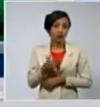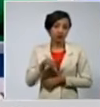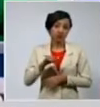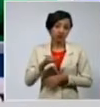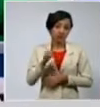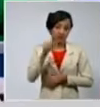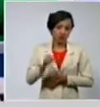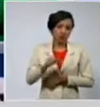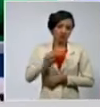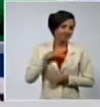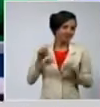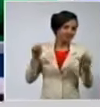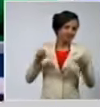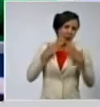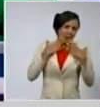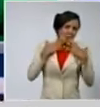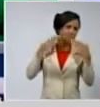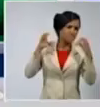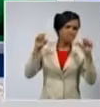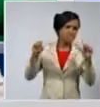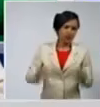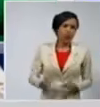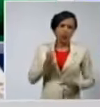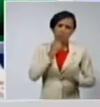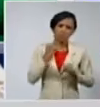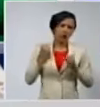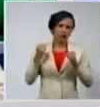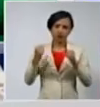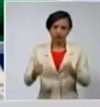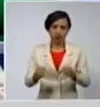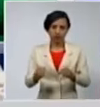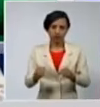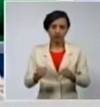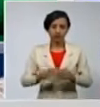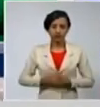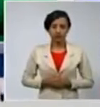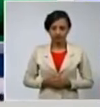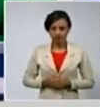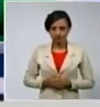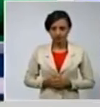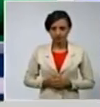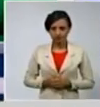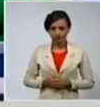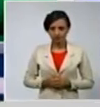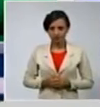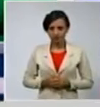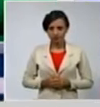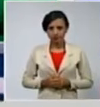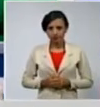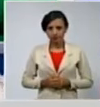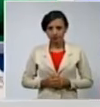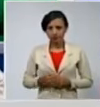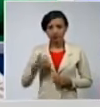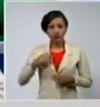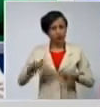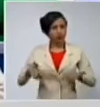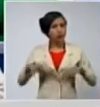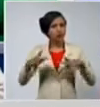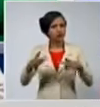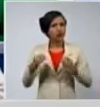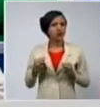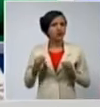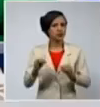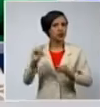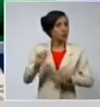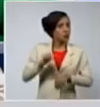son más severos en cuanto a las complicaciones. De todas formas, reitero, una noticia reciente que